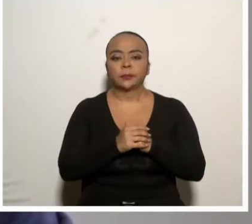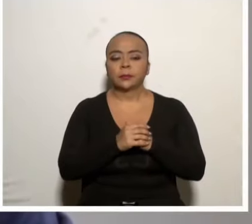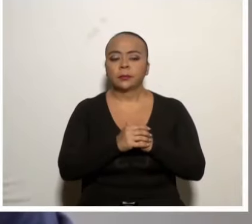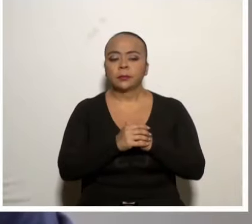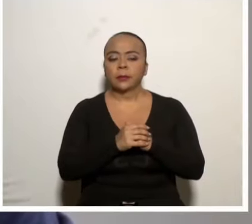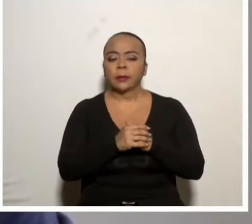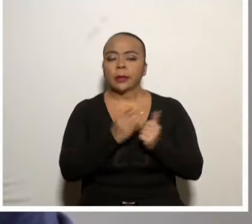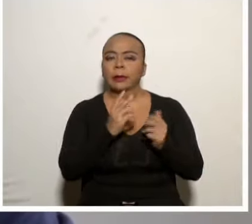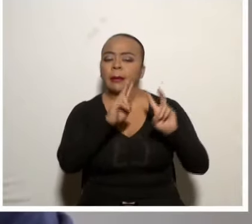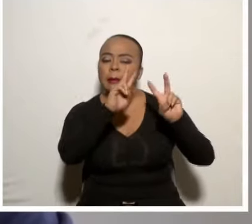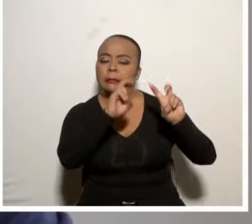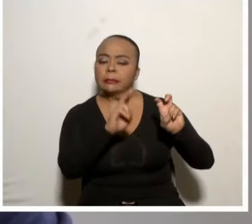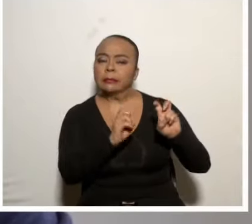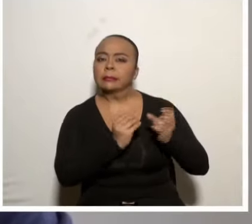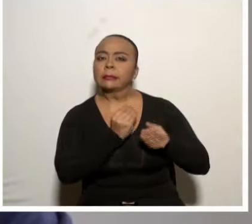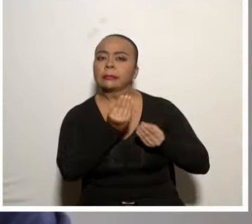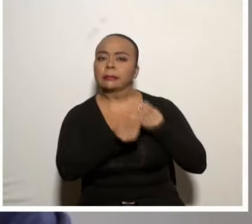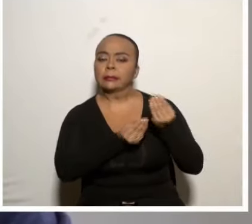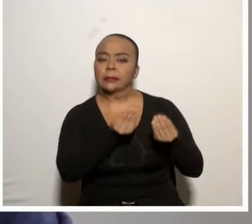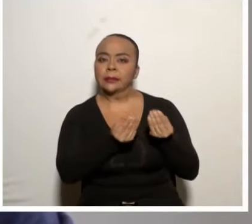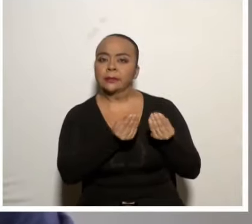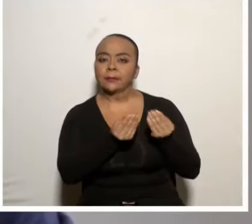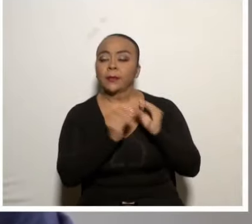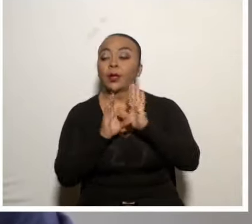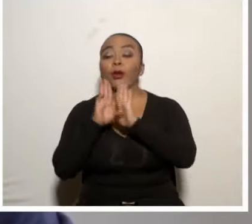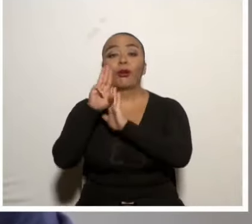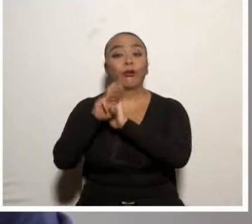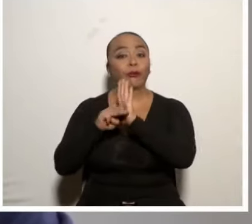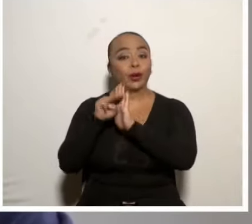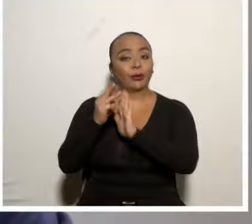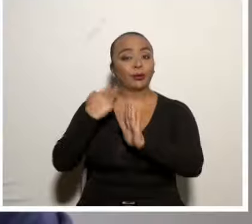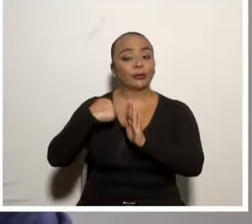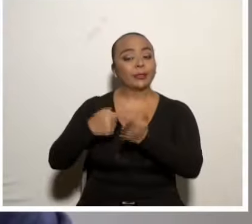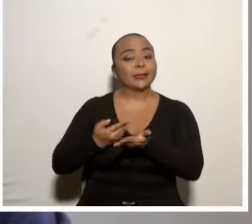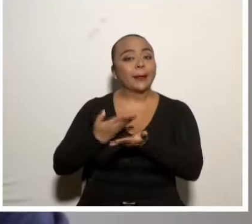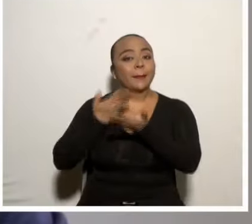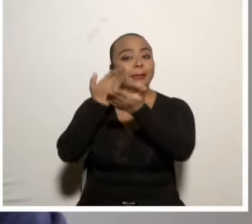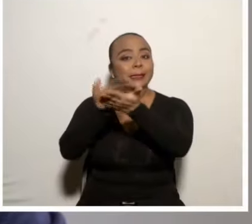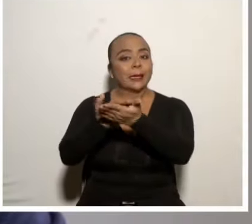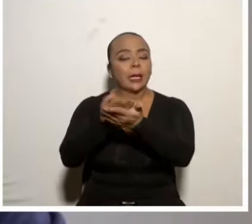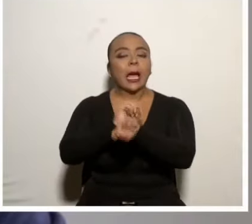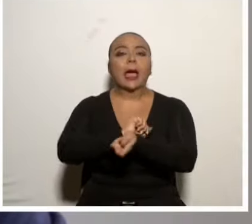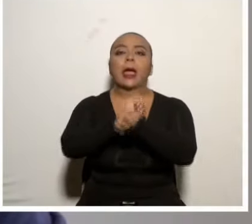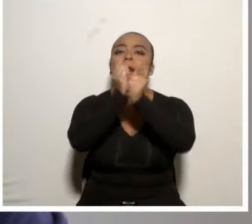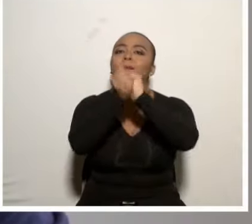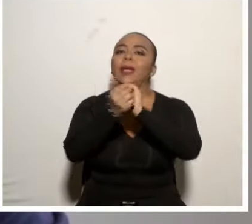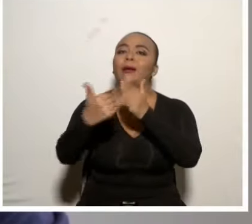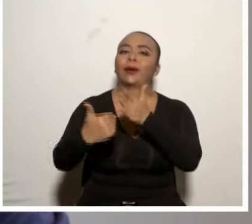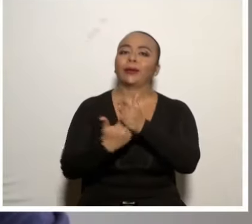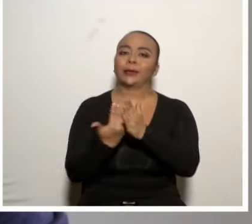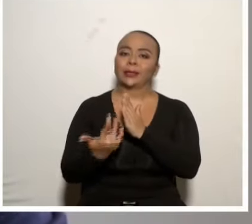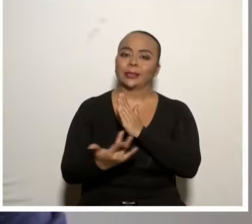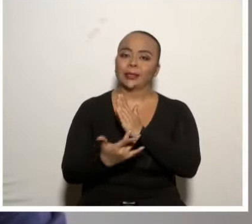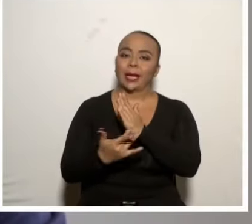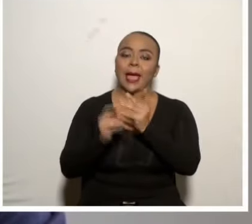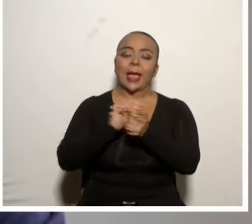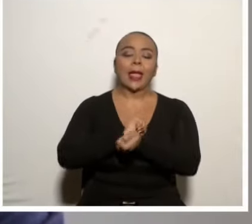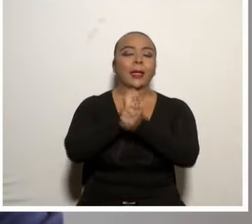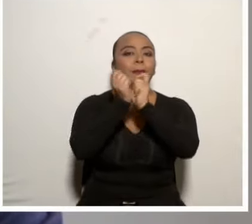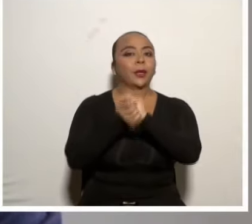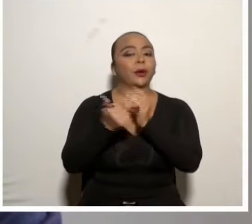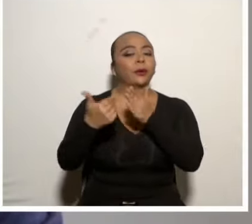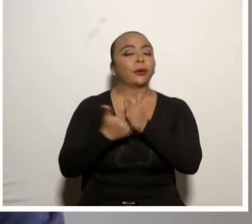lo que se está haciendo, los currículos que se están presentando, adaptarlos a las nuevas tecnologías, adaptarlos a los